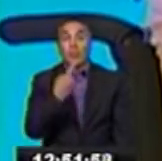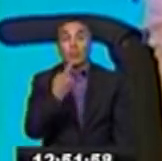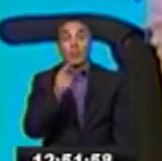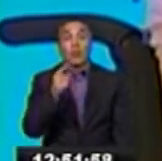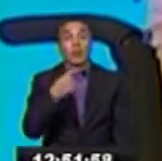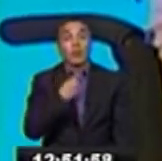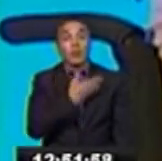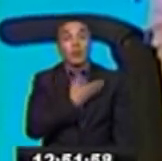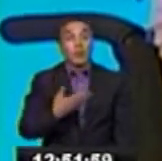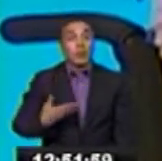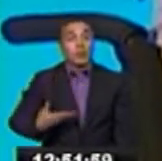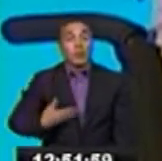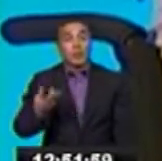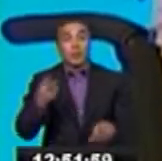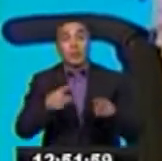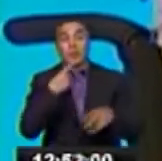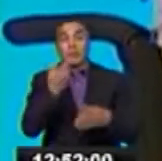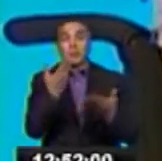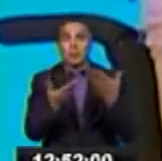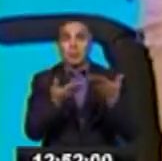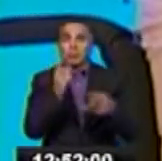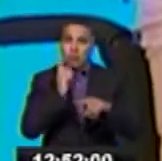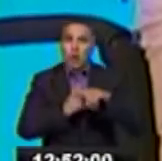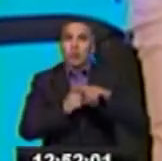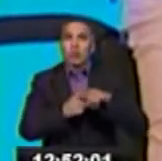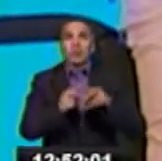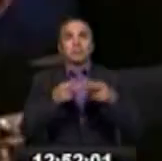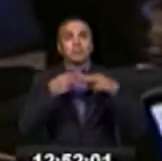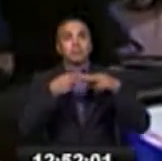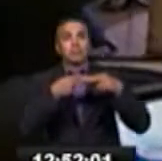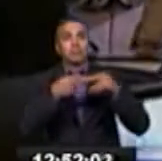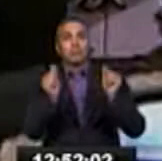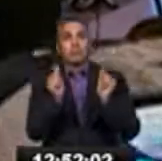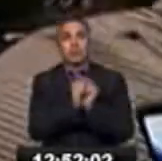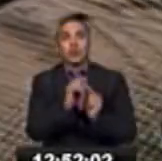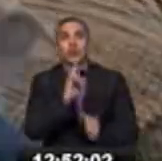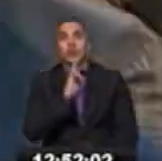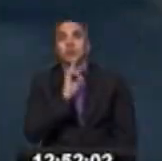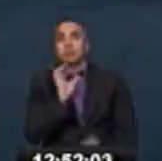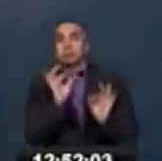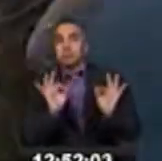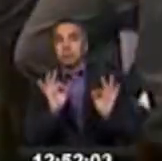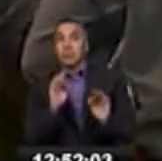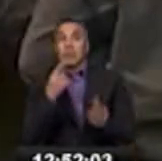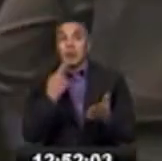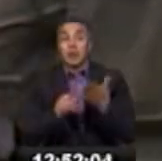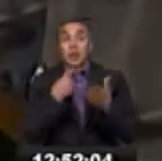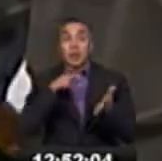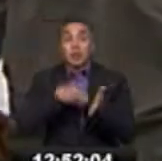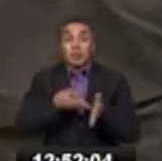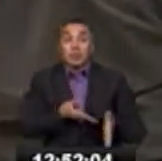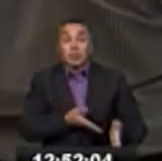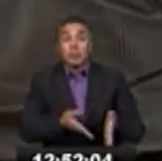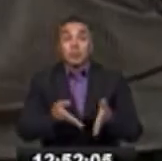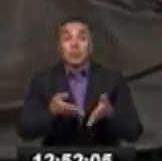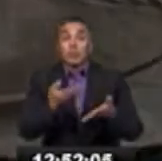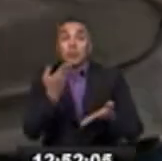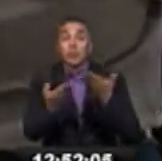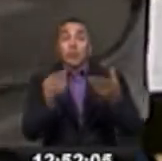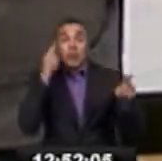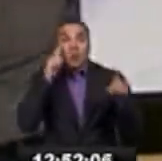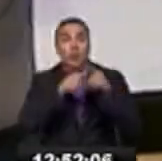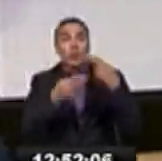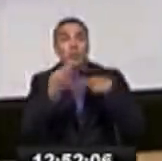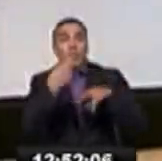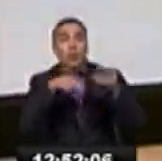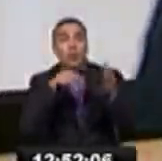Ejecutivo habló también de las abiertas y muy positivas relaciones con los Estados Unidos que encaminarían un probable acuerdo